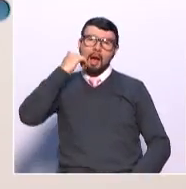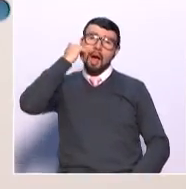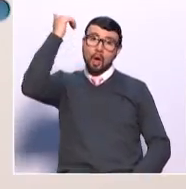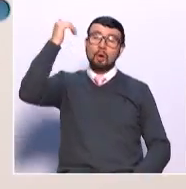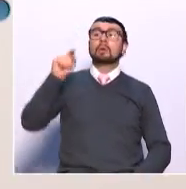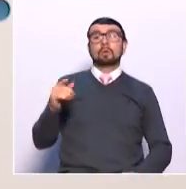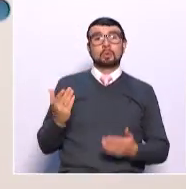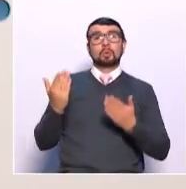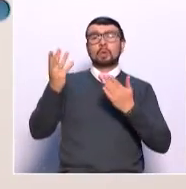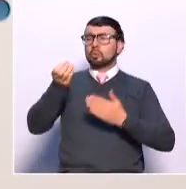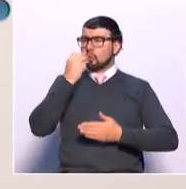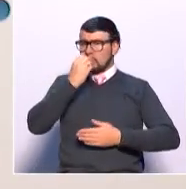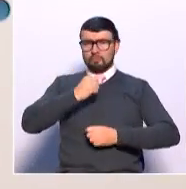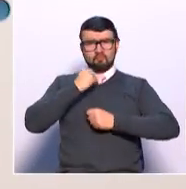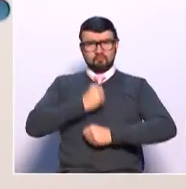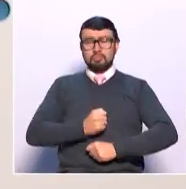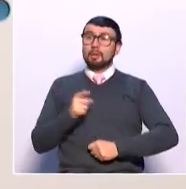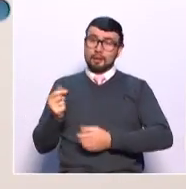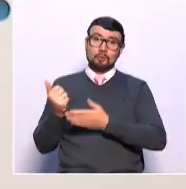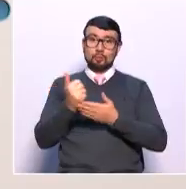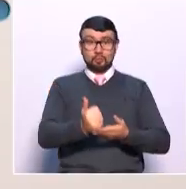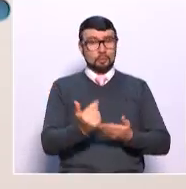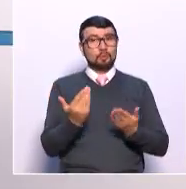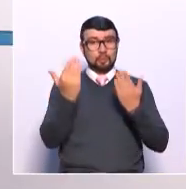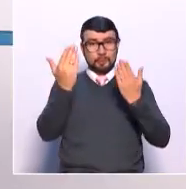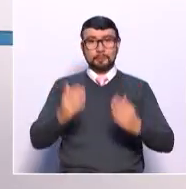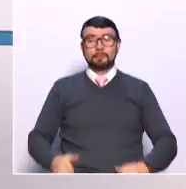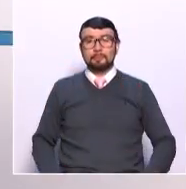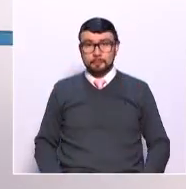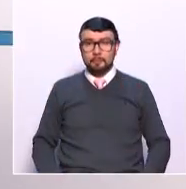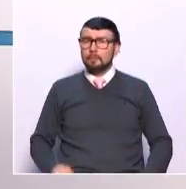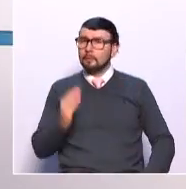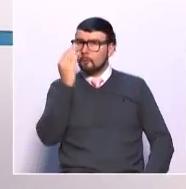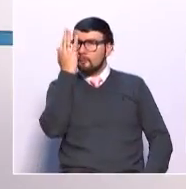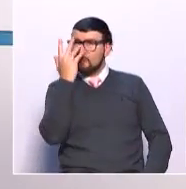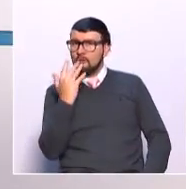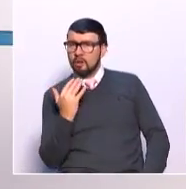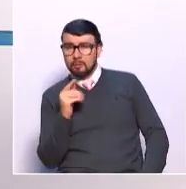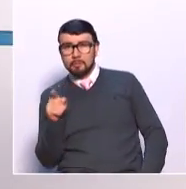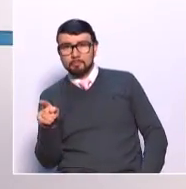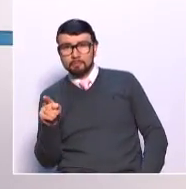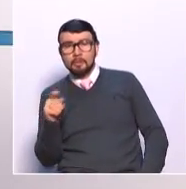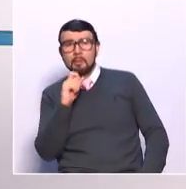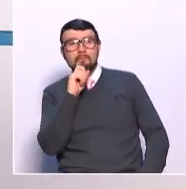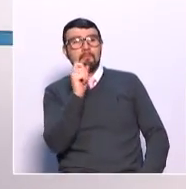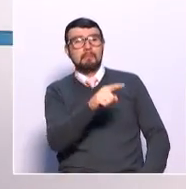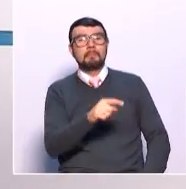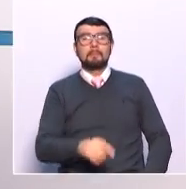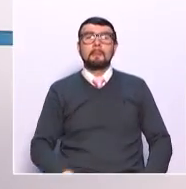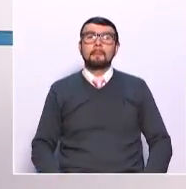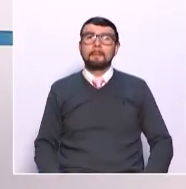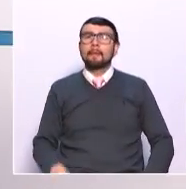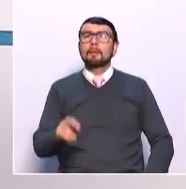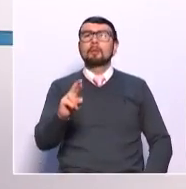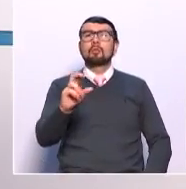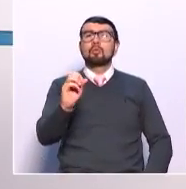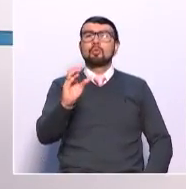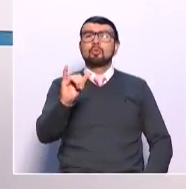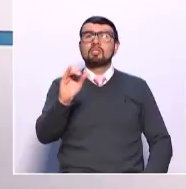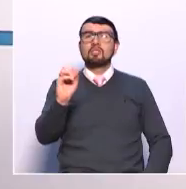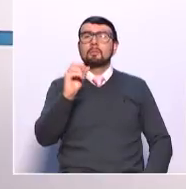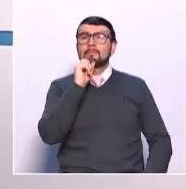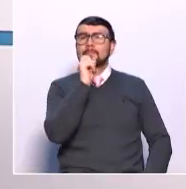un complemento nutricional maravilloso estamos en facebook line medicamentos doctor rojas nos pregunta por este medio rocío sánchez lópez